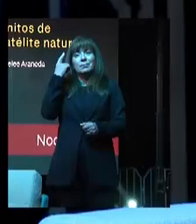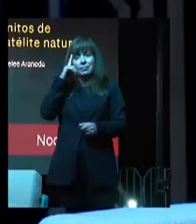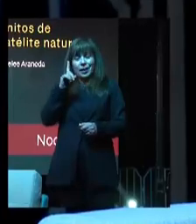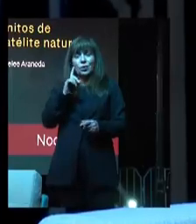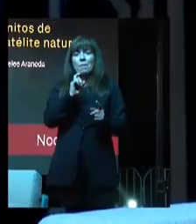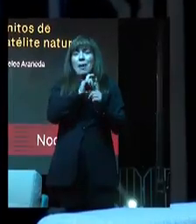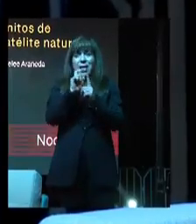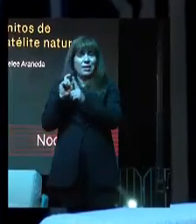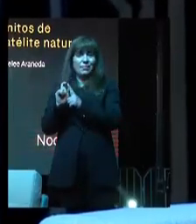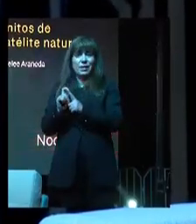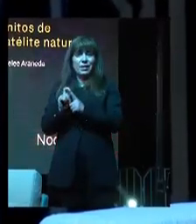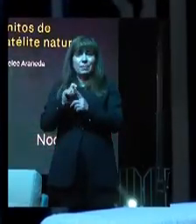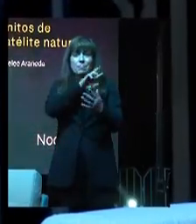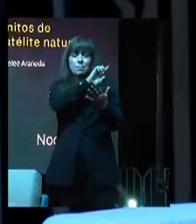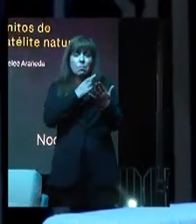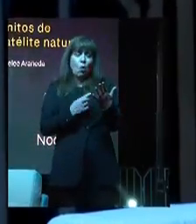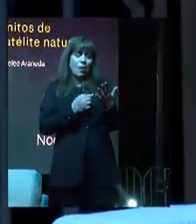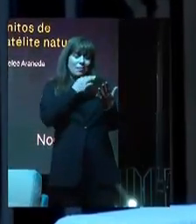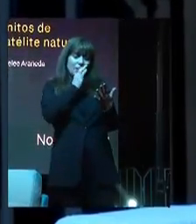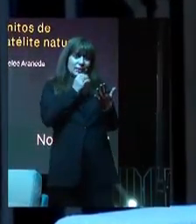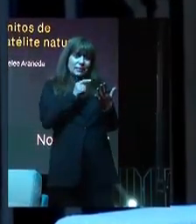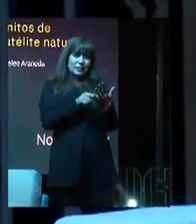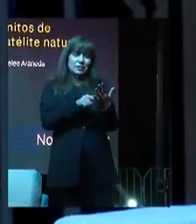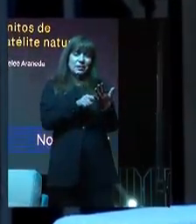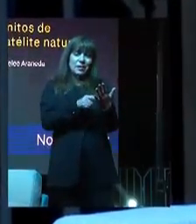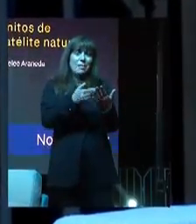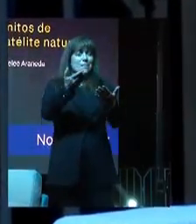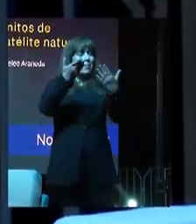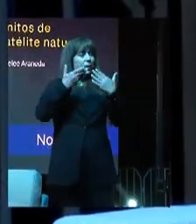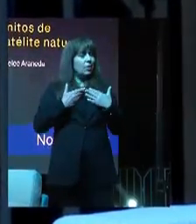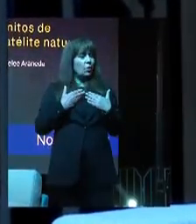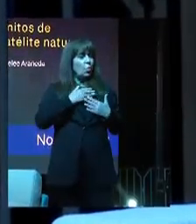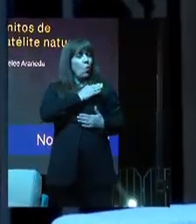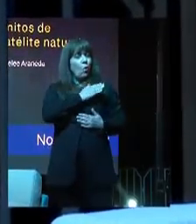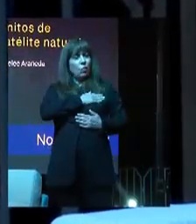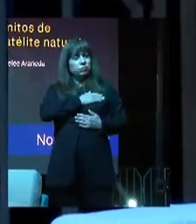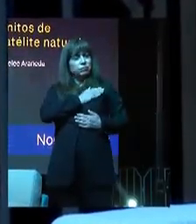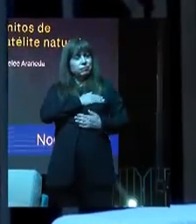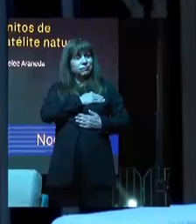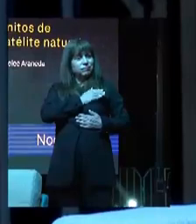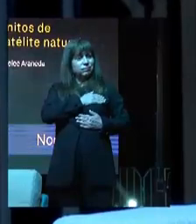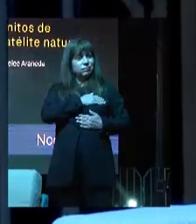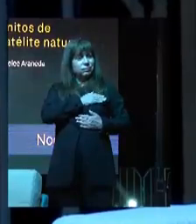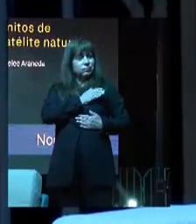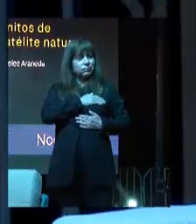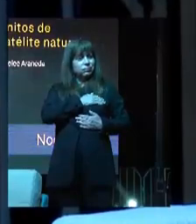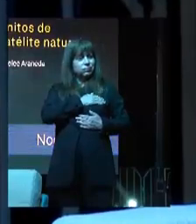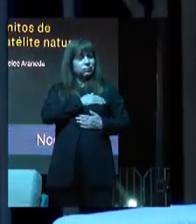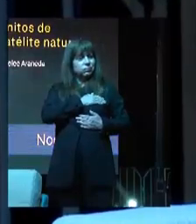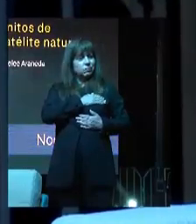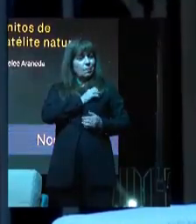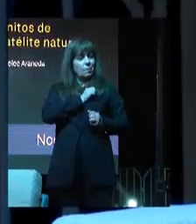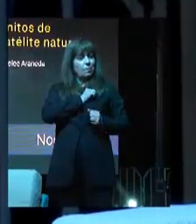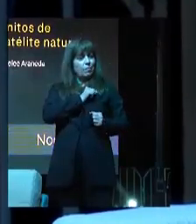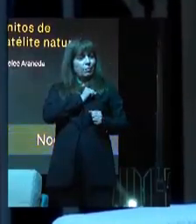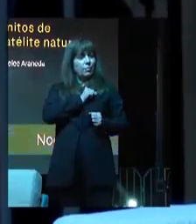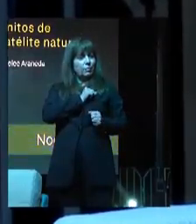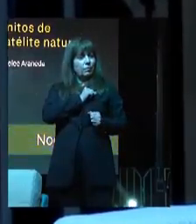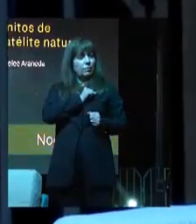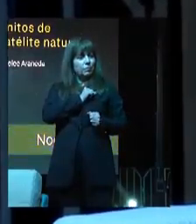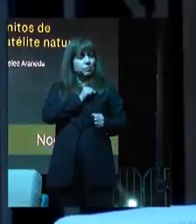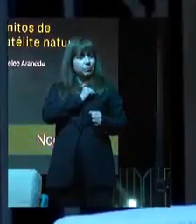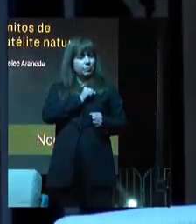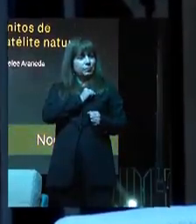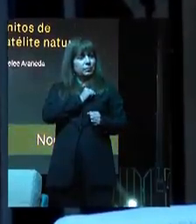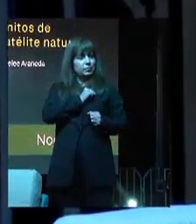poema dice, y me dio el corazón que agita su marco cuando veo